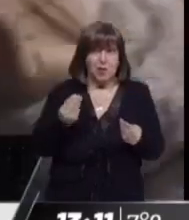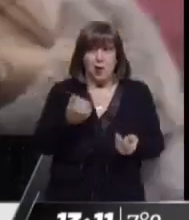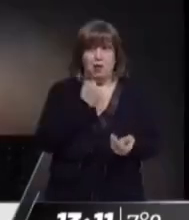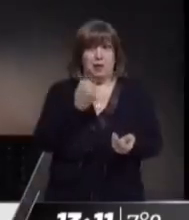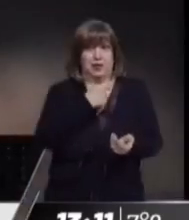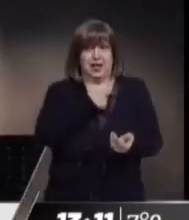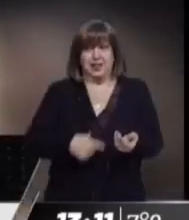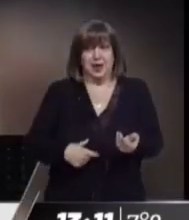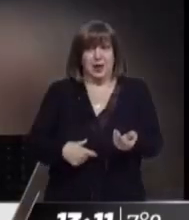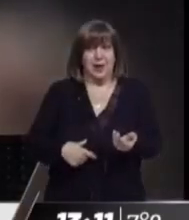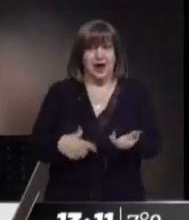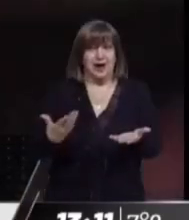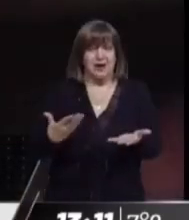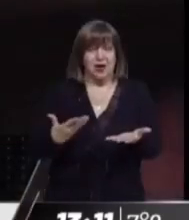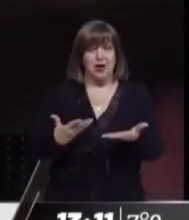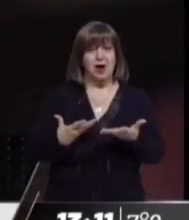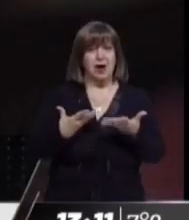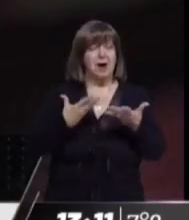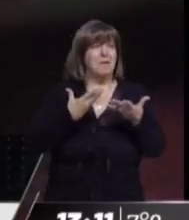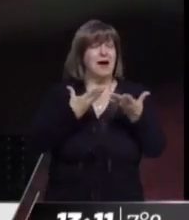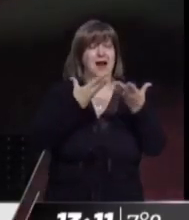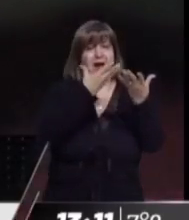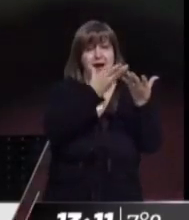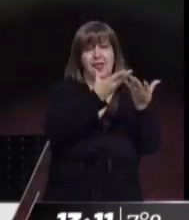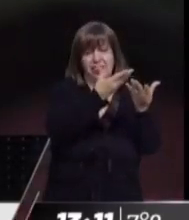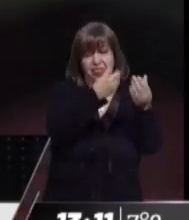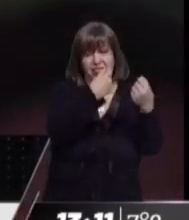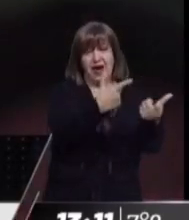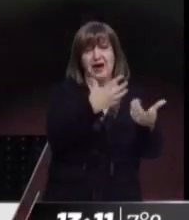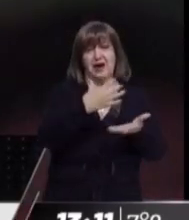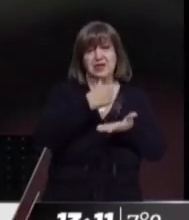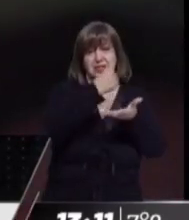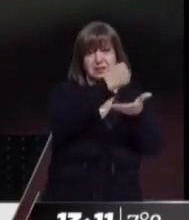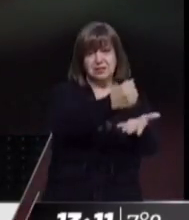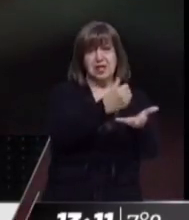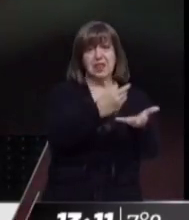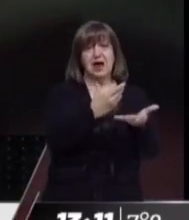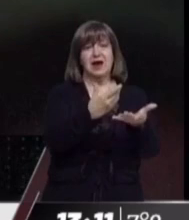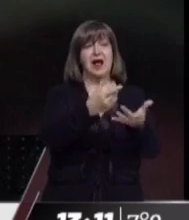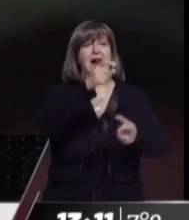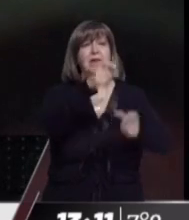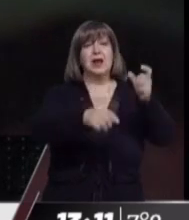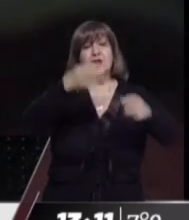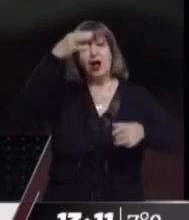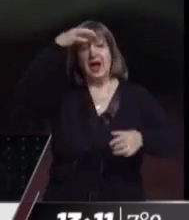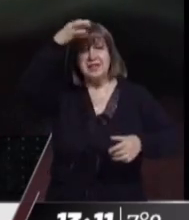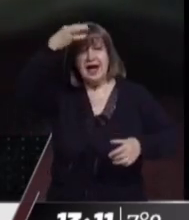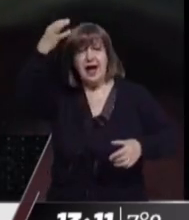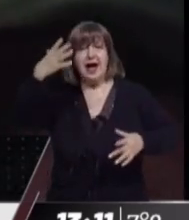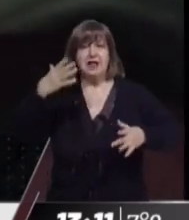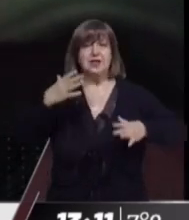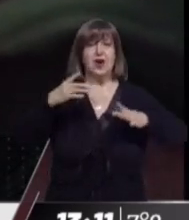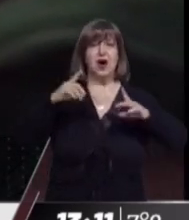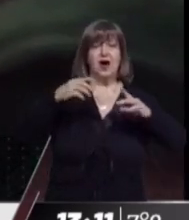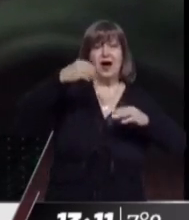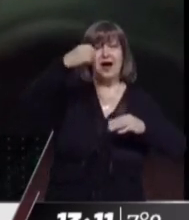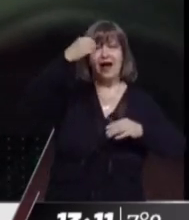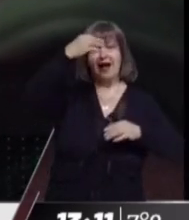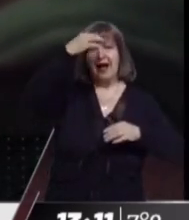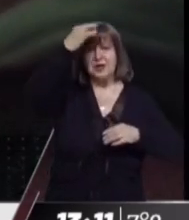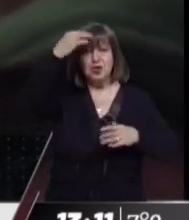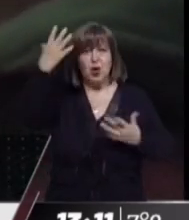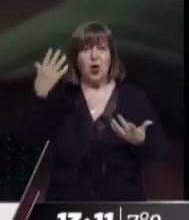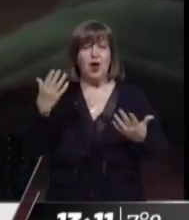presente que pueda financiar el arte, que pueda dar una mano y que ahora esta película, con